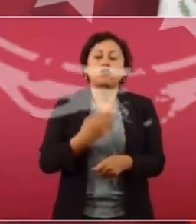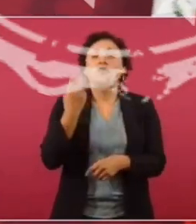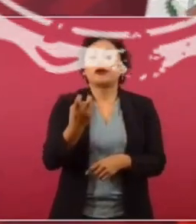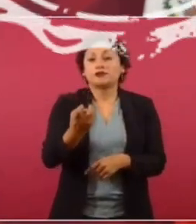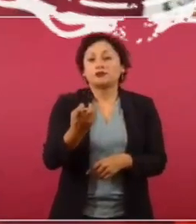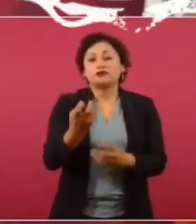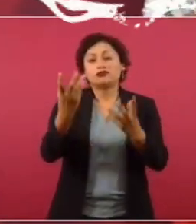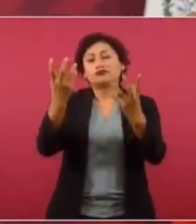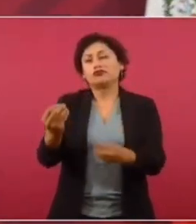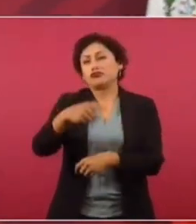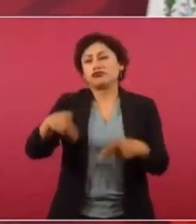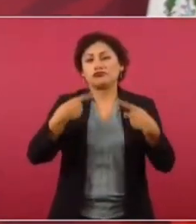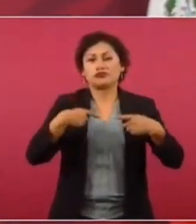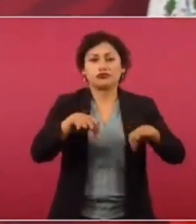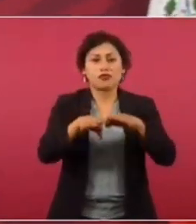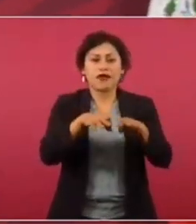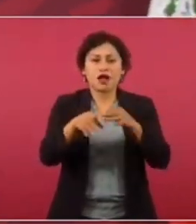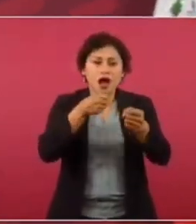muchos periodistas